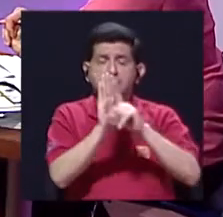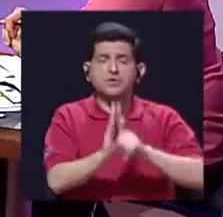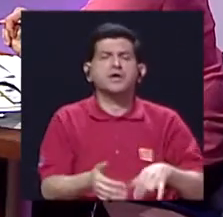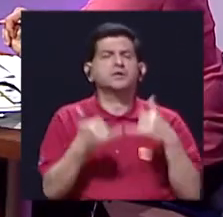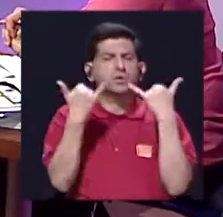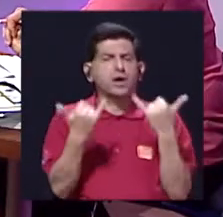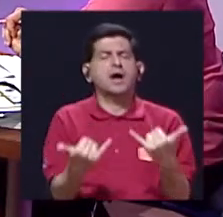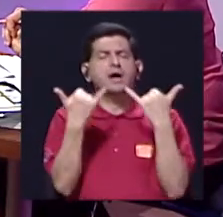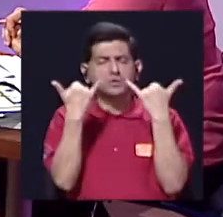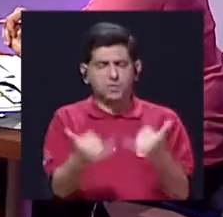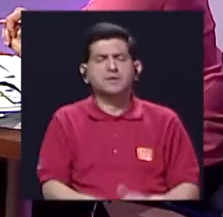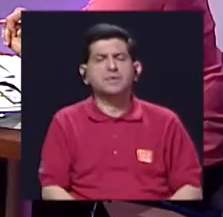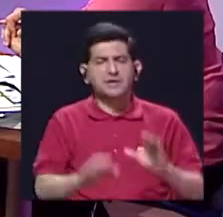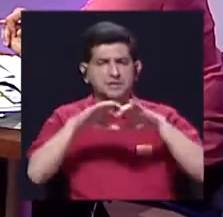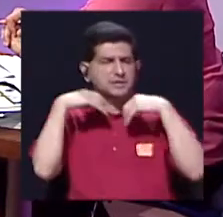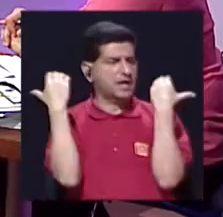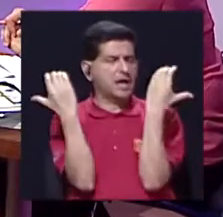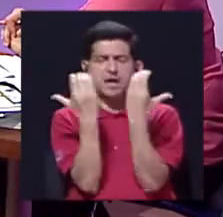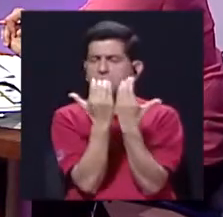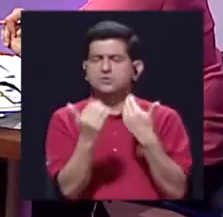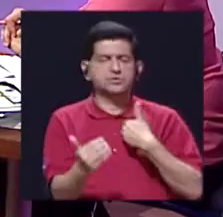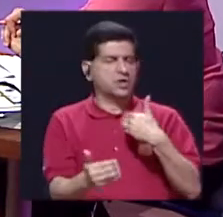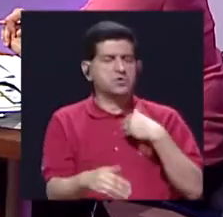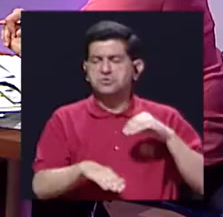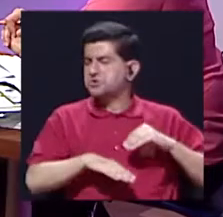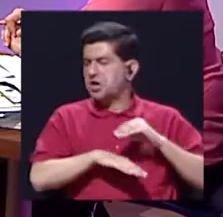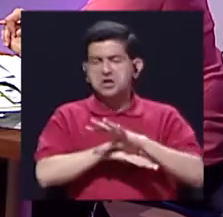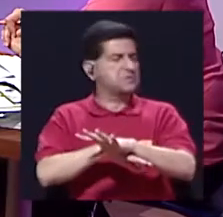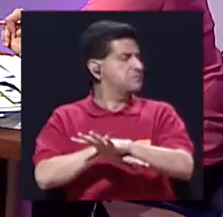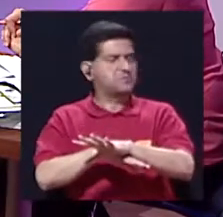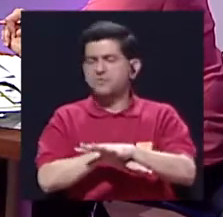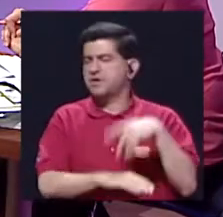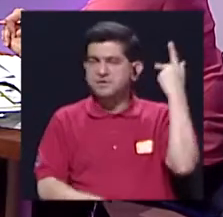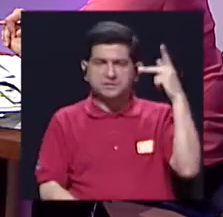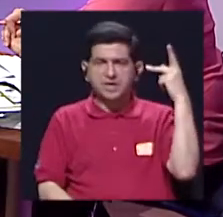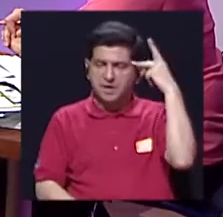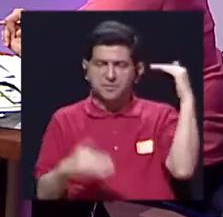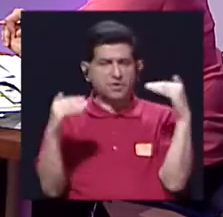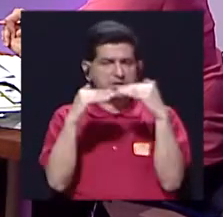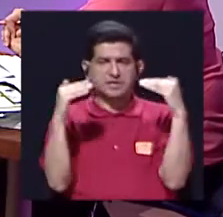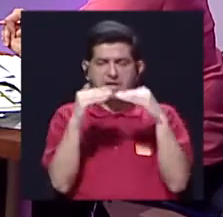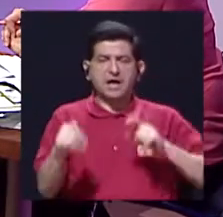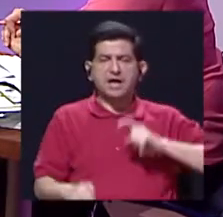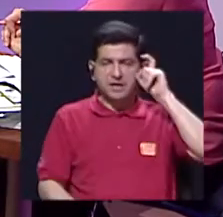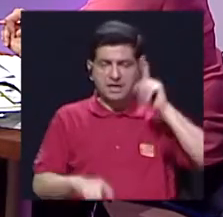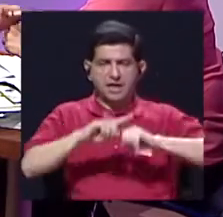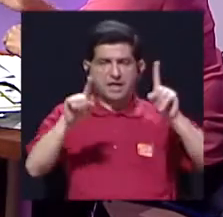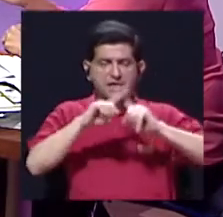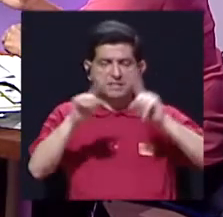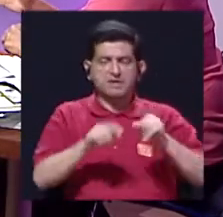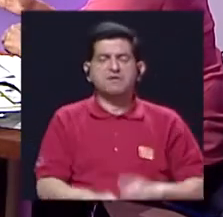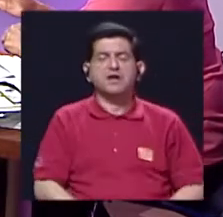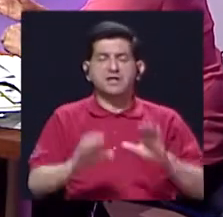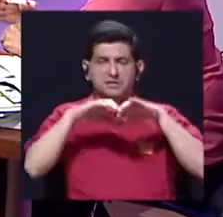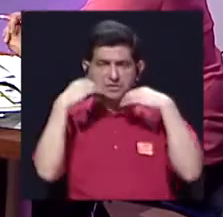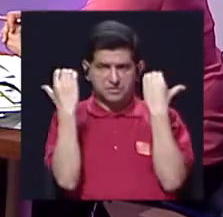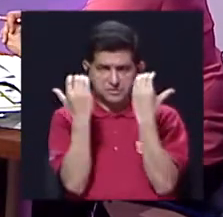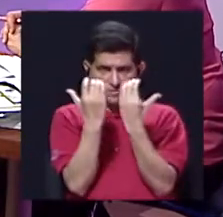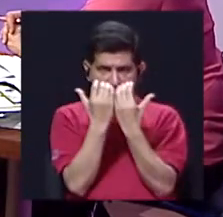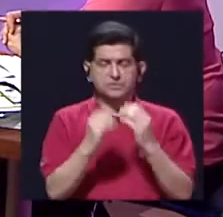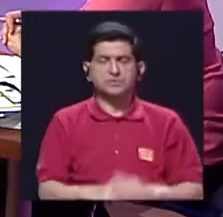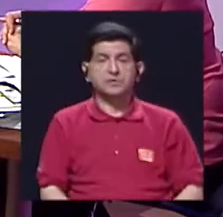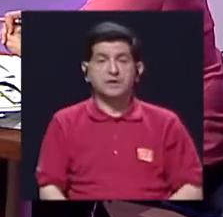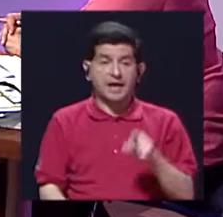actualidad, ese consejo no tiene mayor injerencia en cuanto a las políticas de equidad de género en las cooperativas. ¿Ese consejo mujeres?